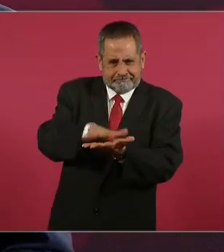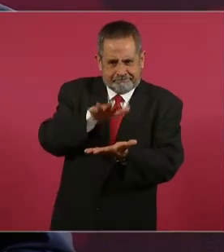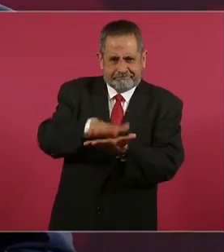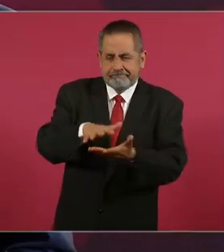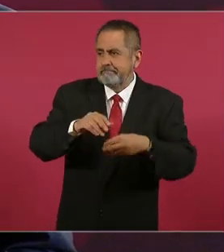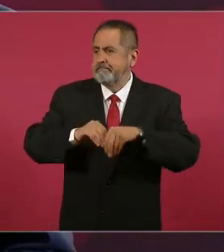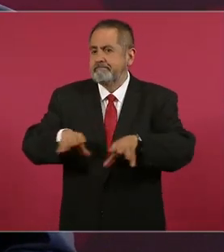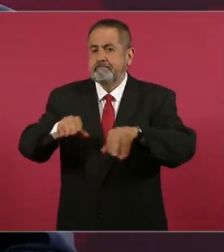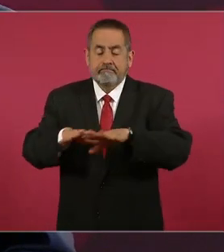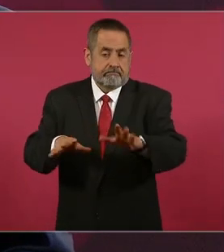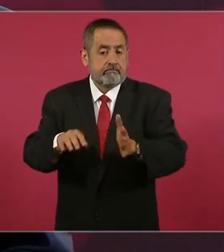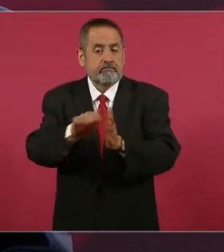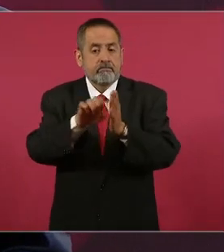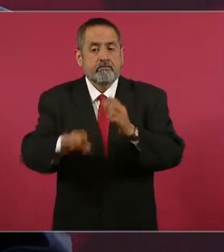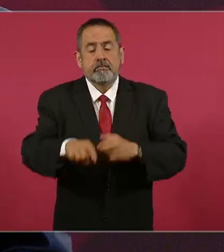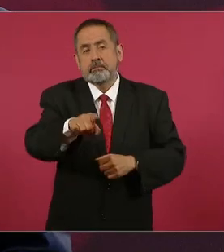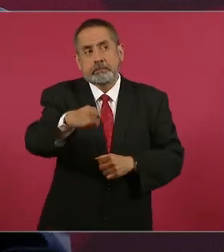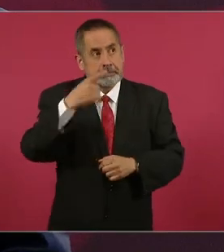Por ejemplo,